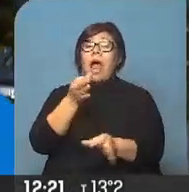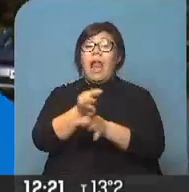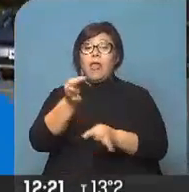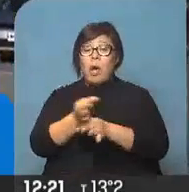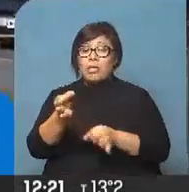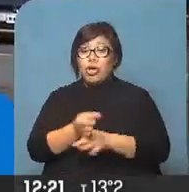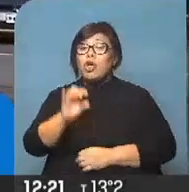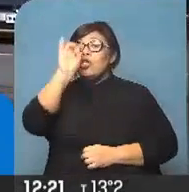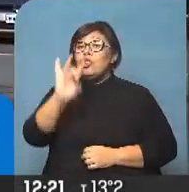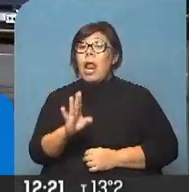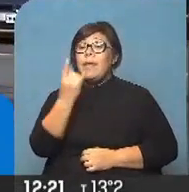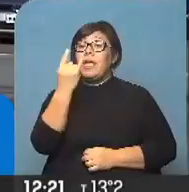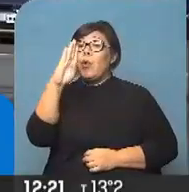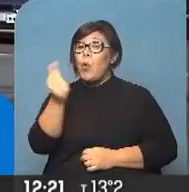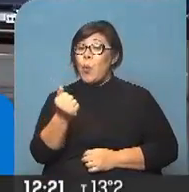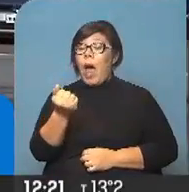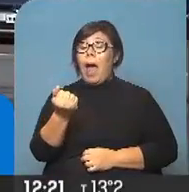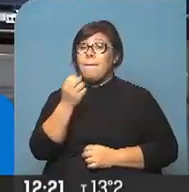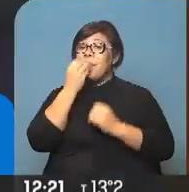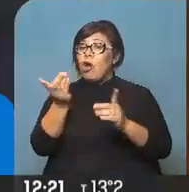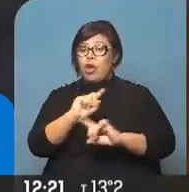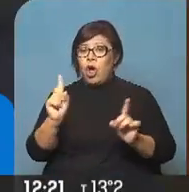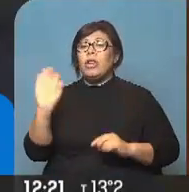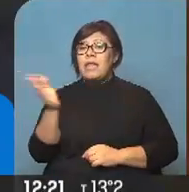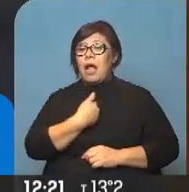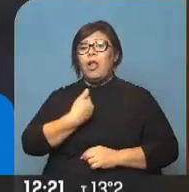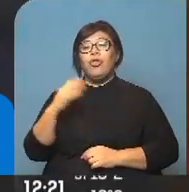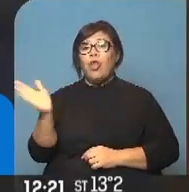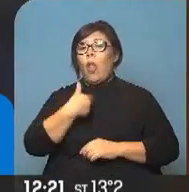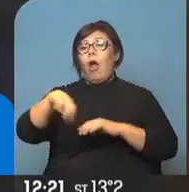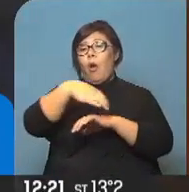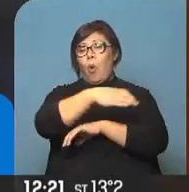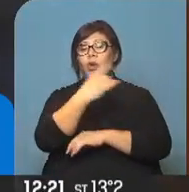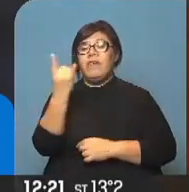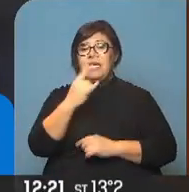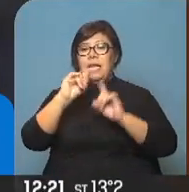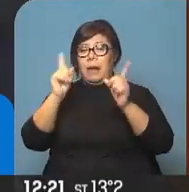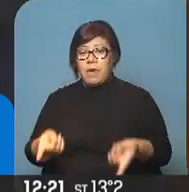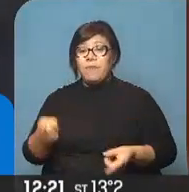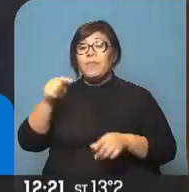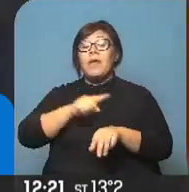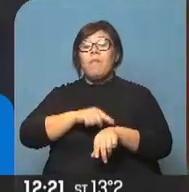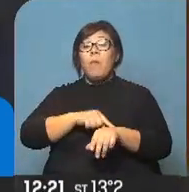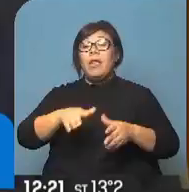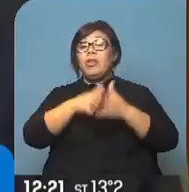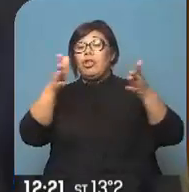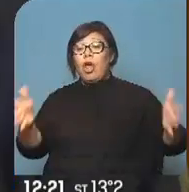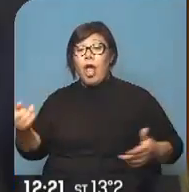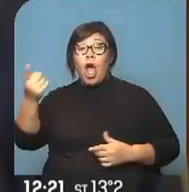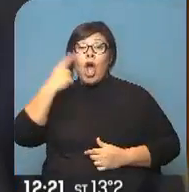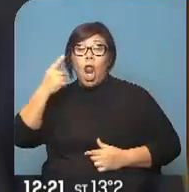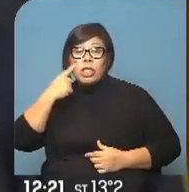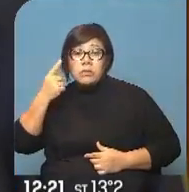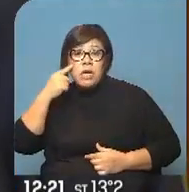muchísimo mejor posicionados de los momentos de crisis en esta era del conocimiento se sale con más inversión en la educación